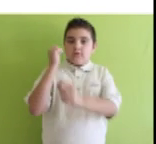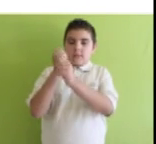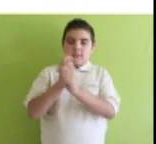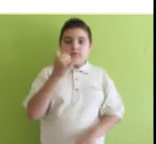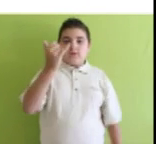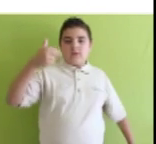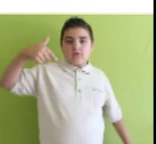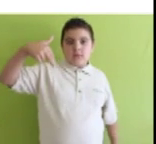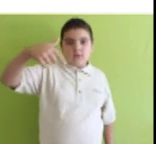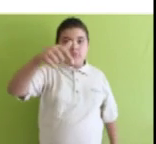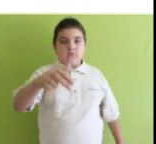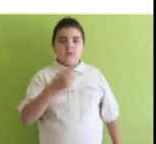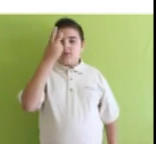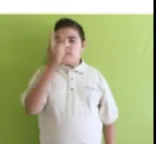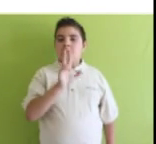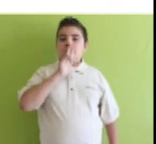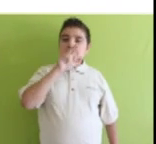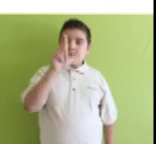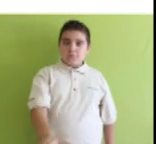económico comparado con la gasolina.